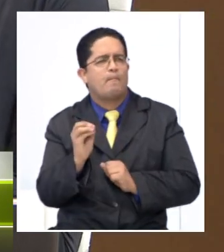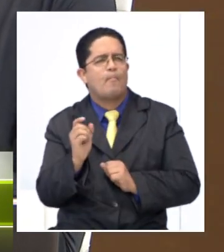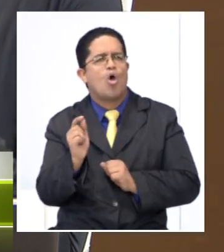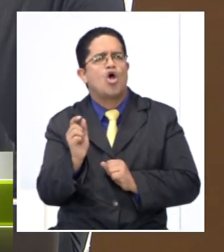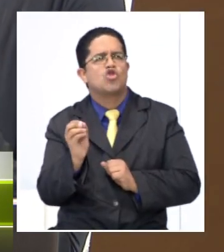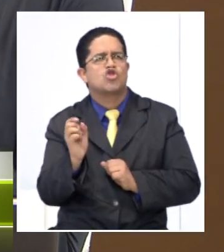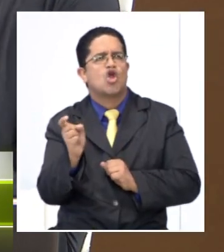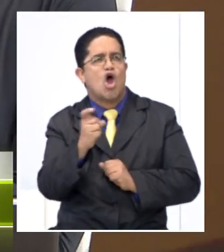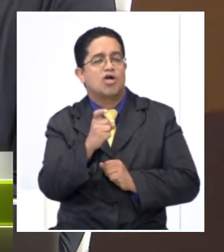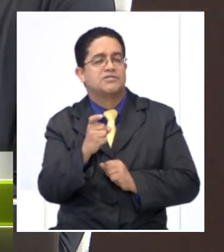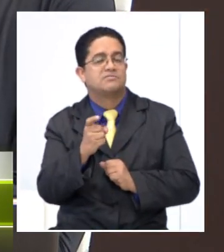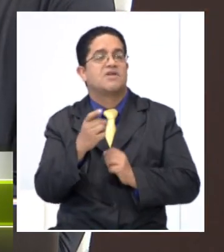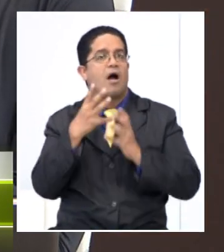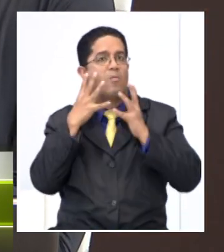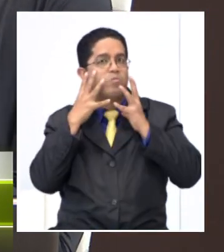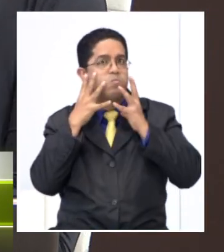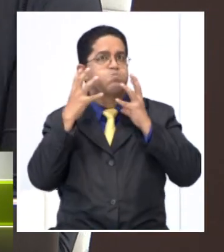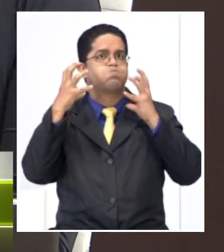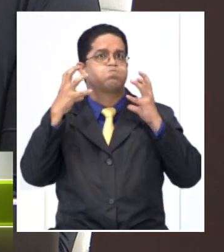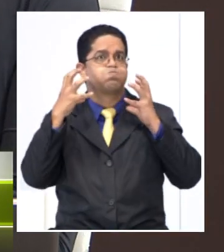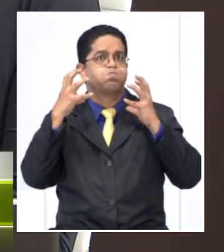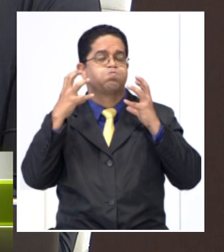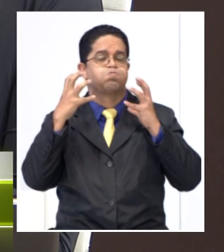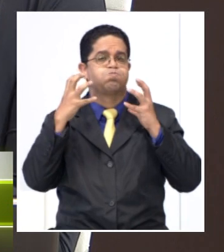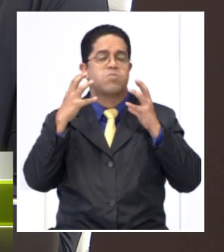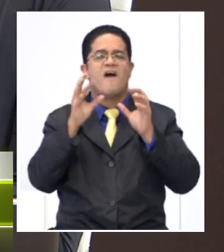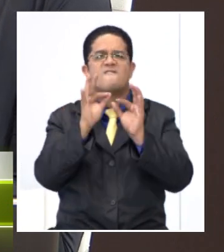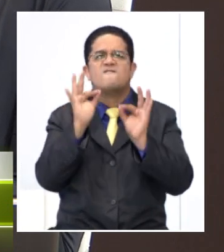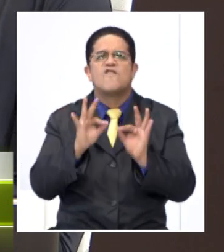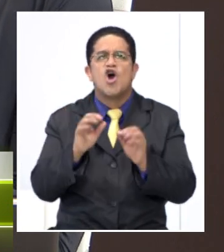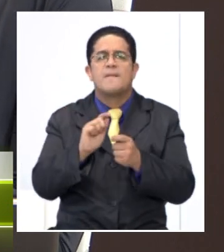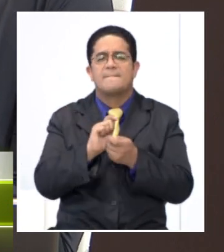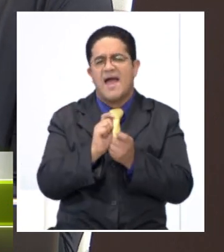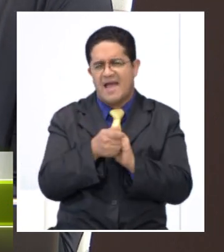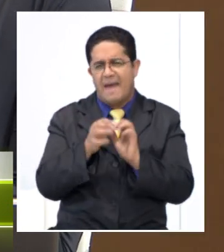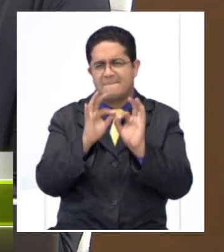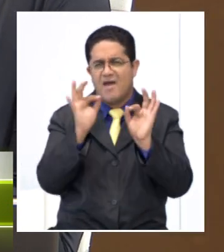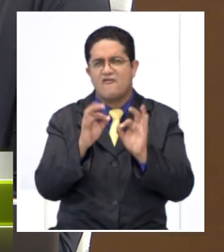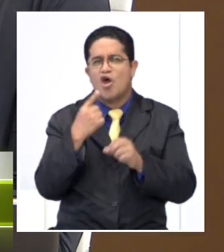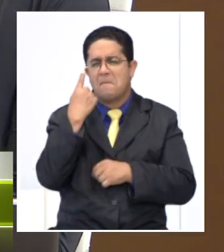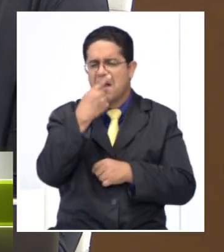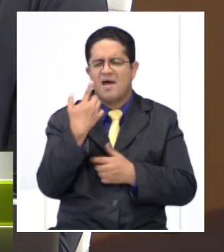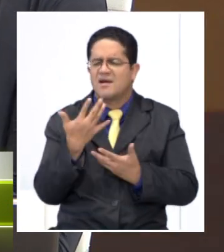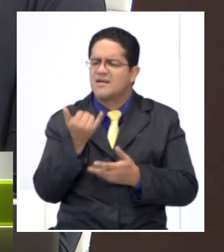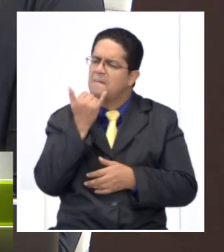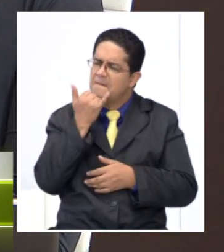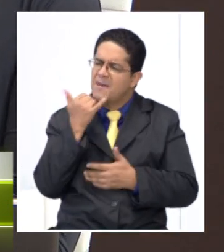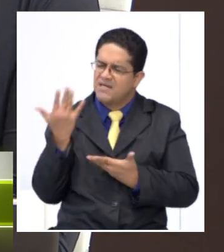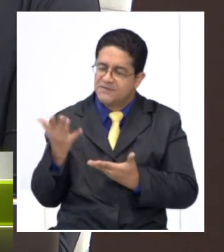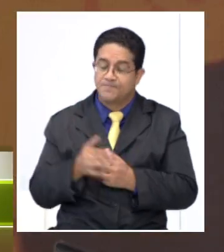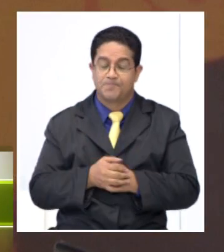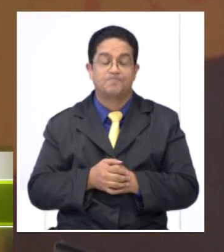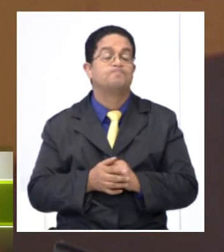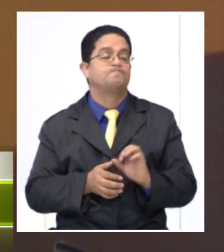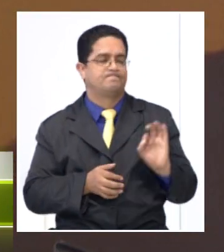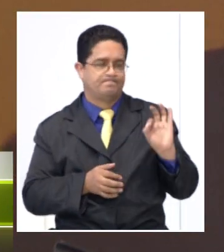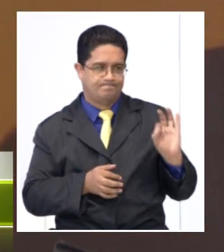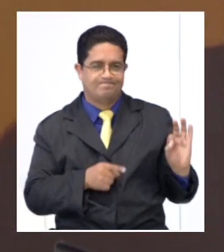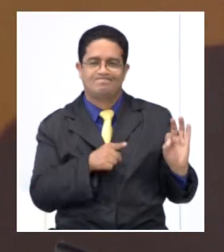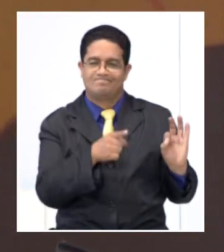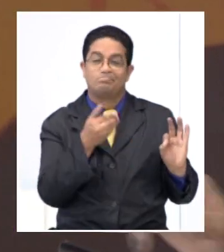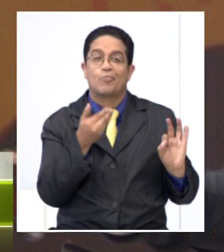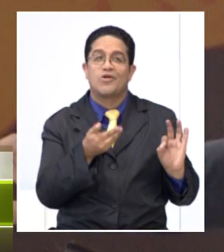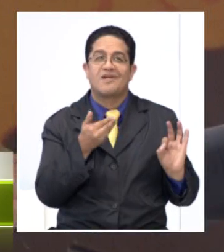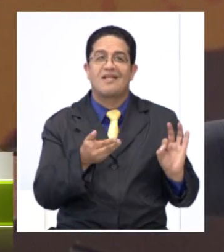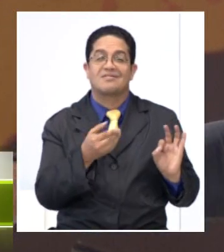El Botox aumenta el volumen, deforma, por ejemplo, la cara. ¿Qué pasa con esto? Es importante y